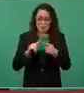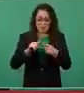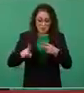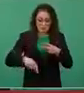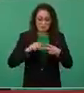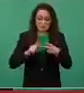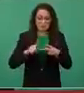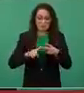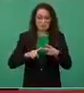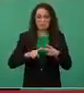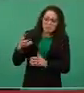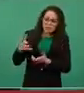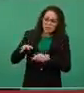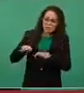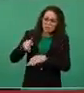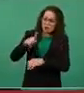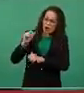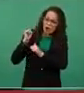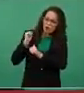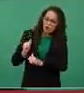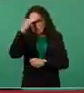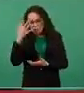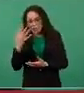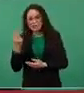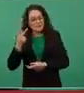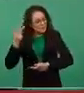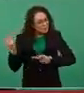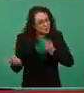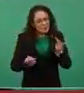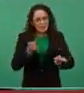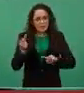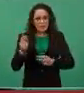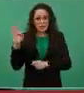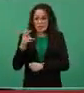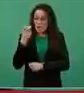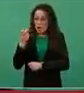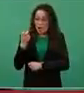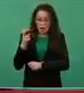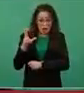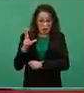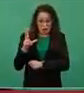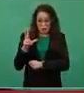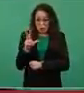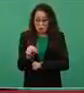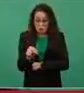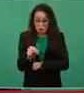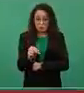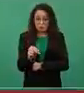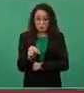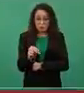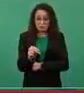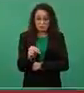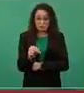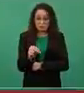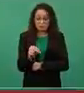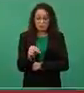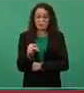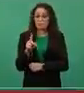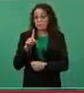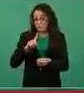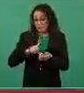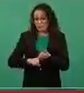violar la Constitución. Si se obstaculiza ese procedimiento es